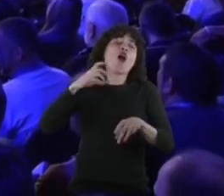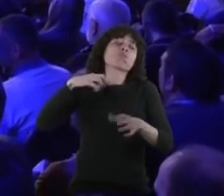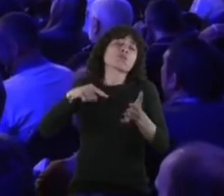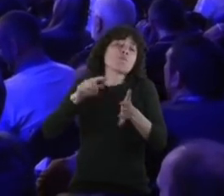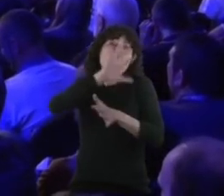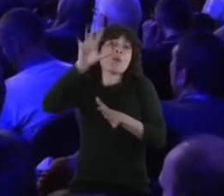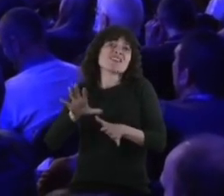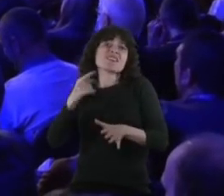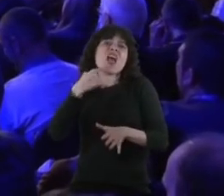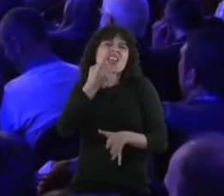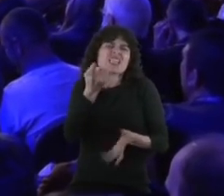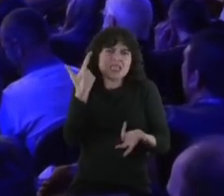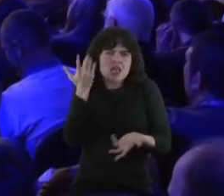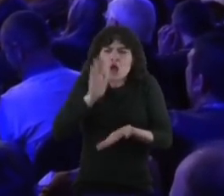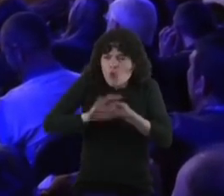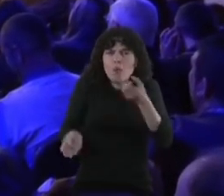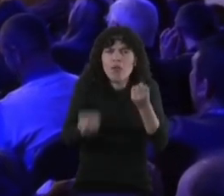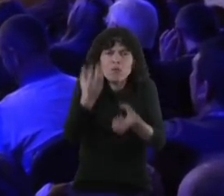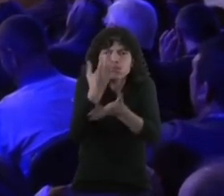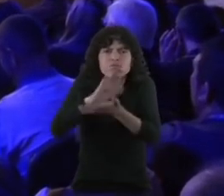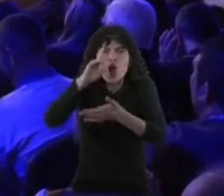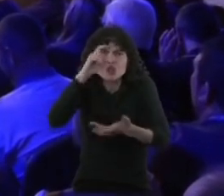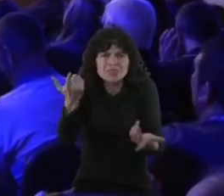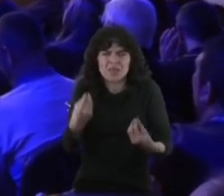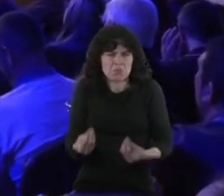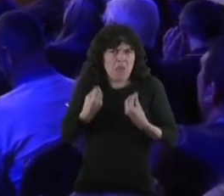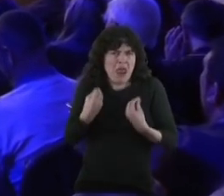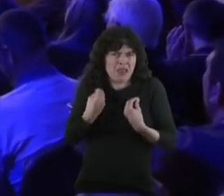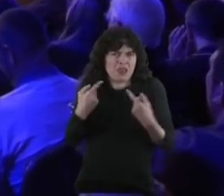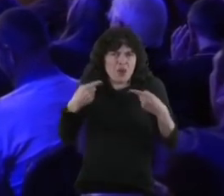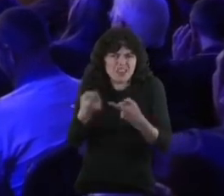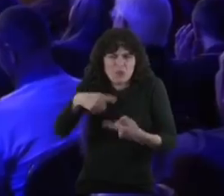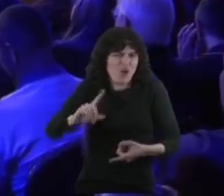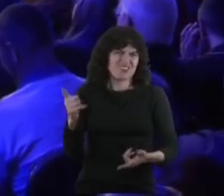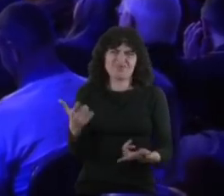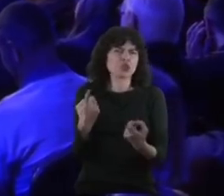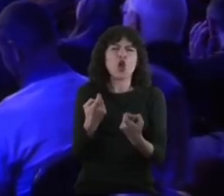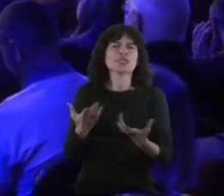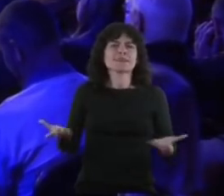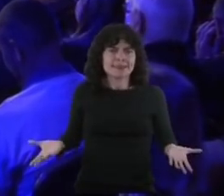por ejemplo, decían que no tenía sentido construir hospitales.